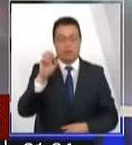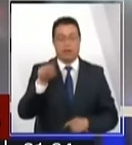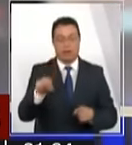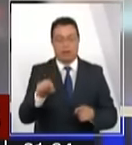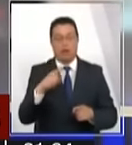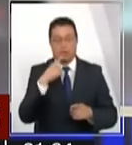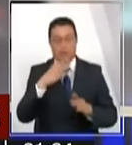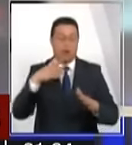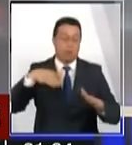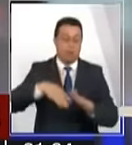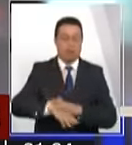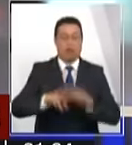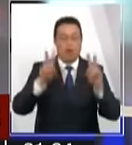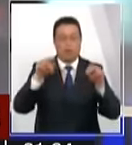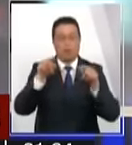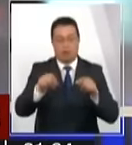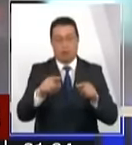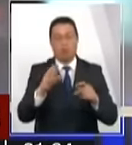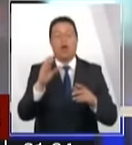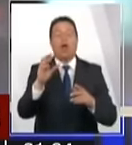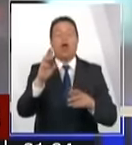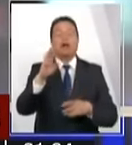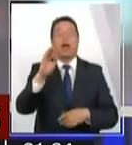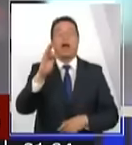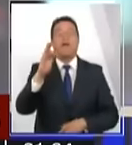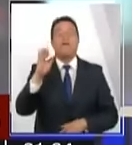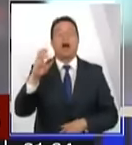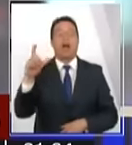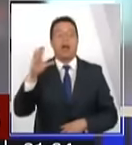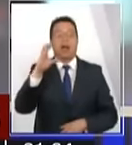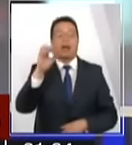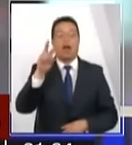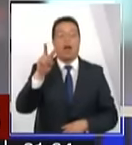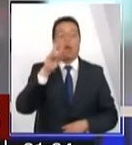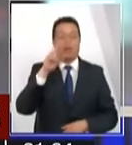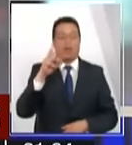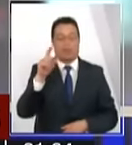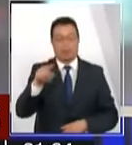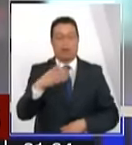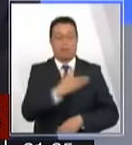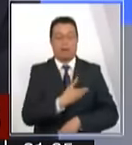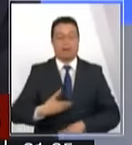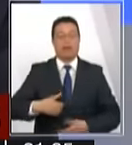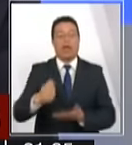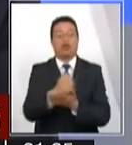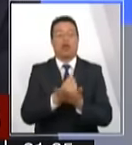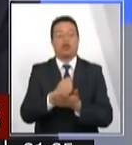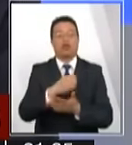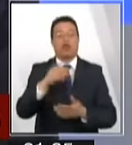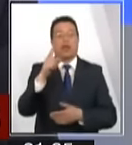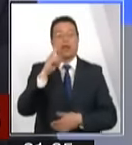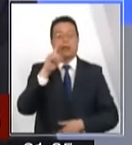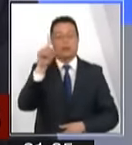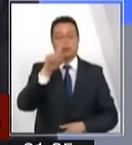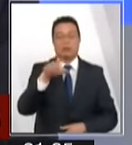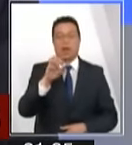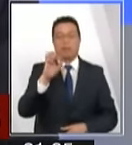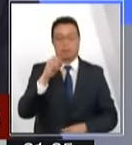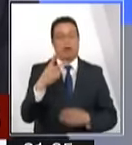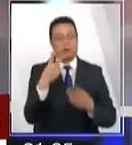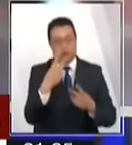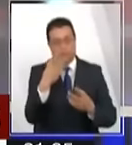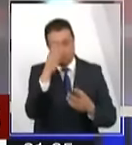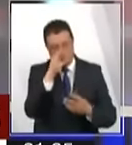profundizar en este tema y nos acompaña Rafael caviedes el presidente de la asociación de isap señor caviedes muy buenas noches muy buenas noches Daniel Mónica buenas